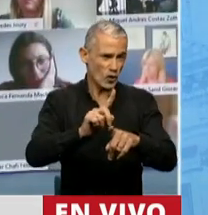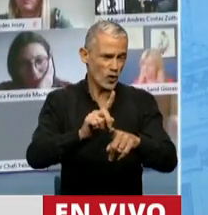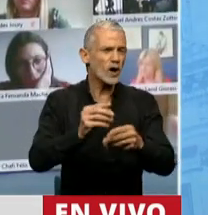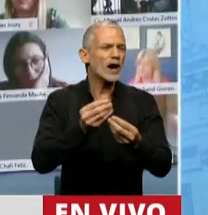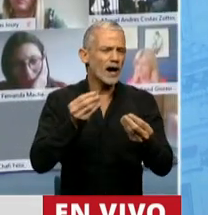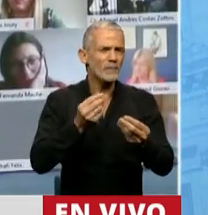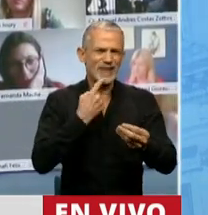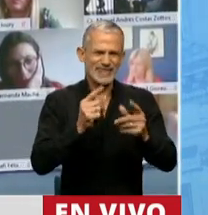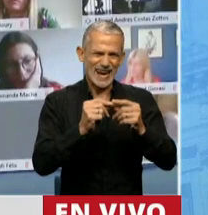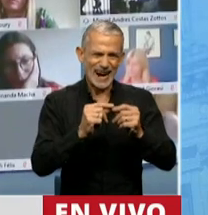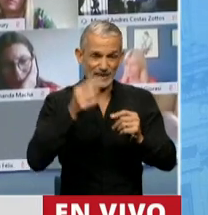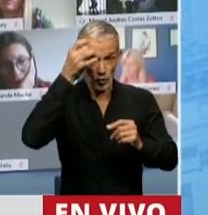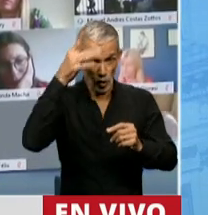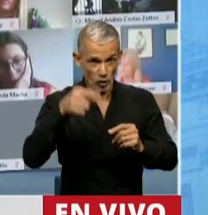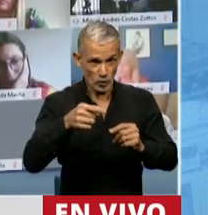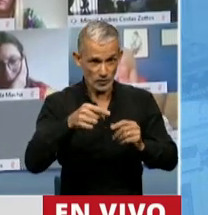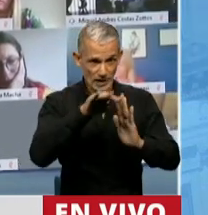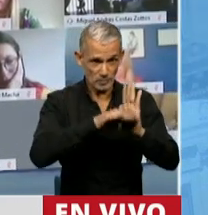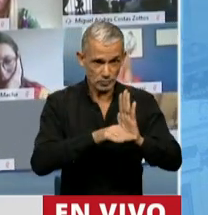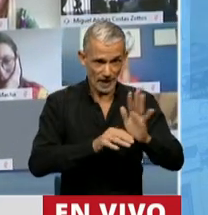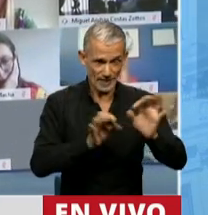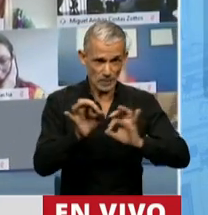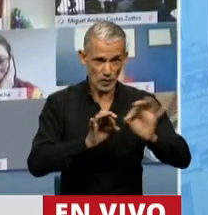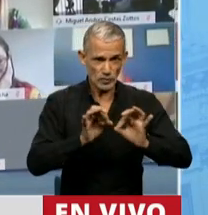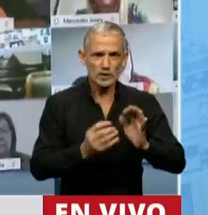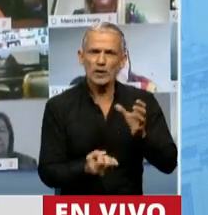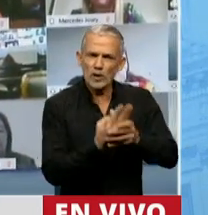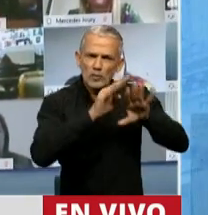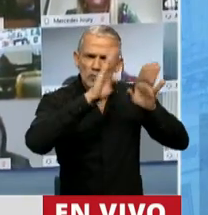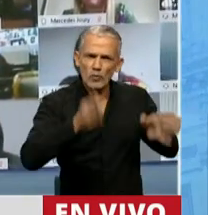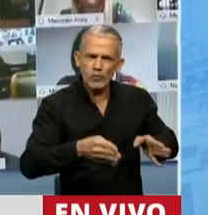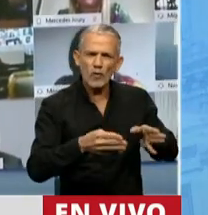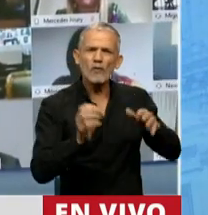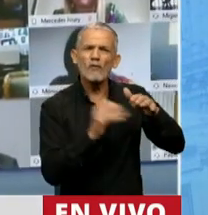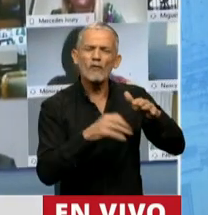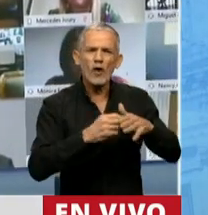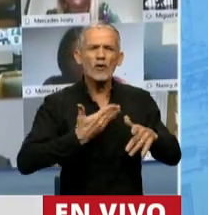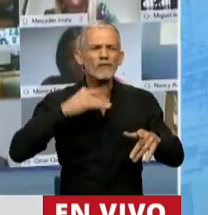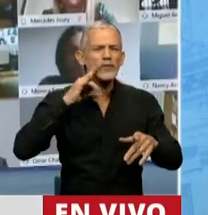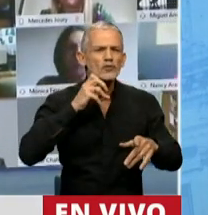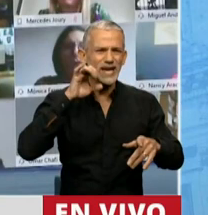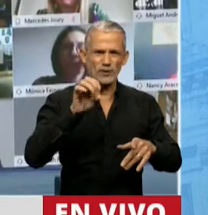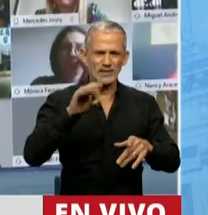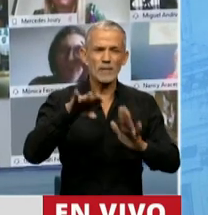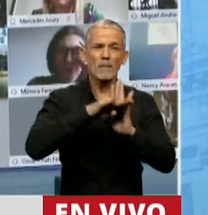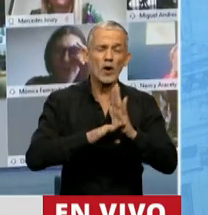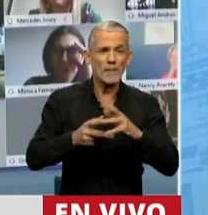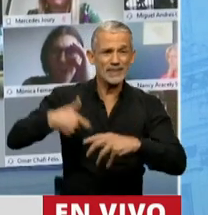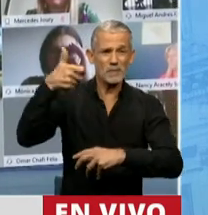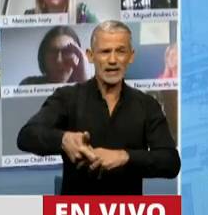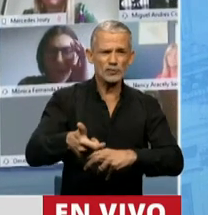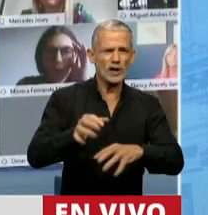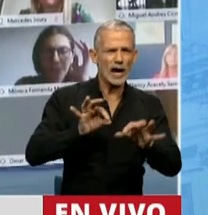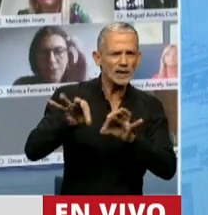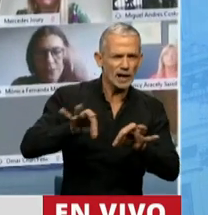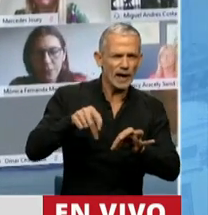Dice en el artículo 12 del proyecto: constituye el Fondo Fiduciario Público denominado Programa de Inversiones